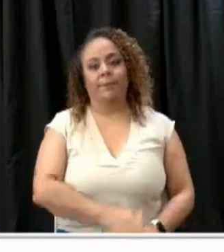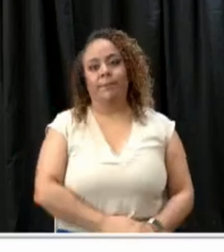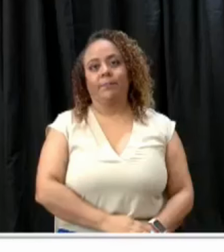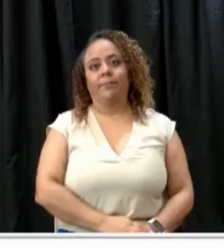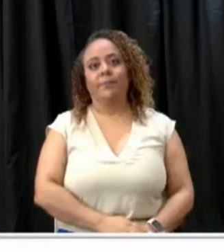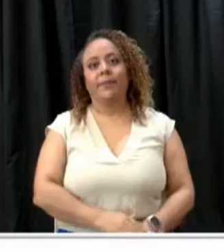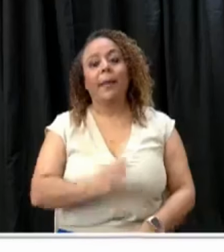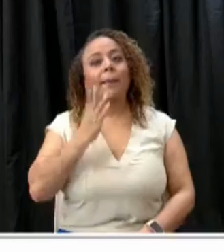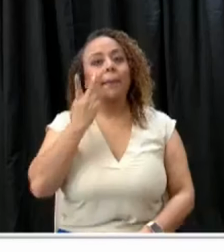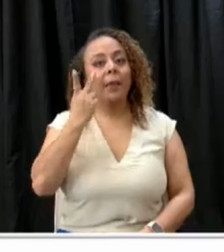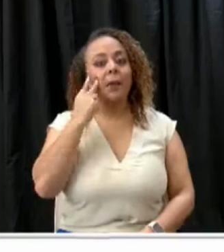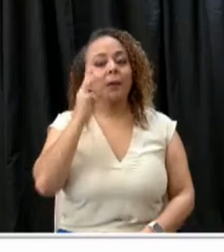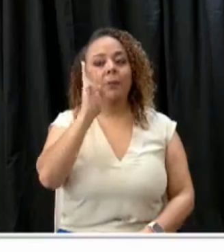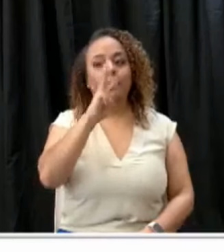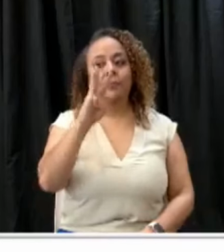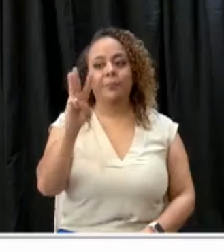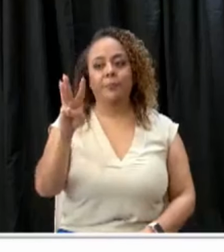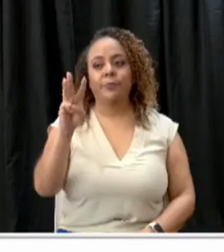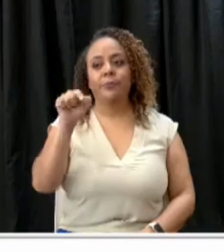página web